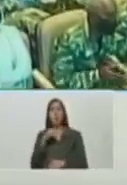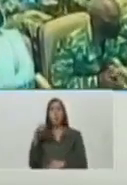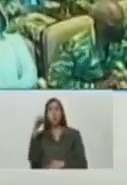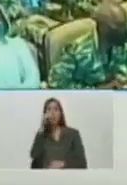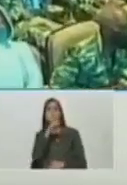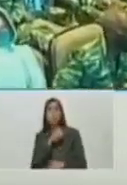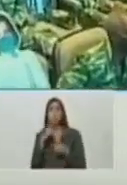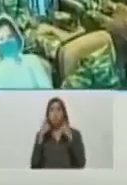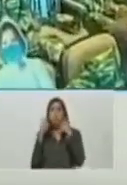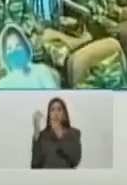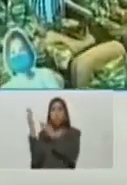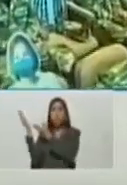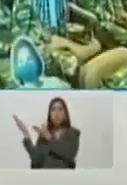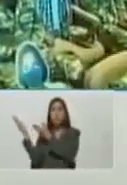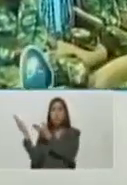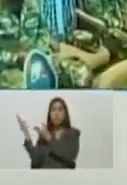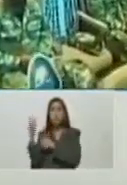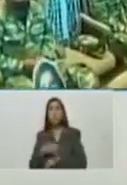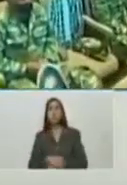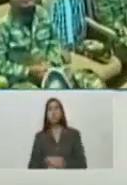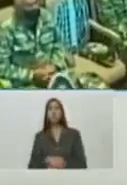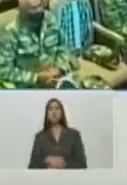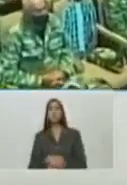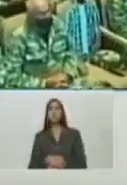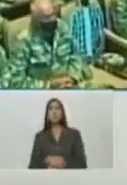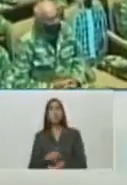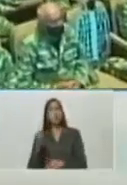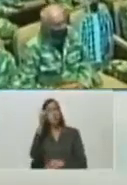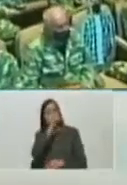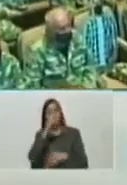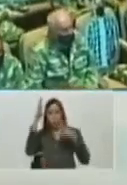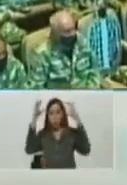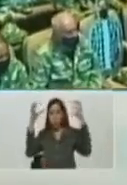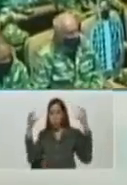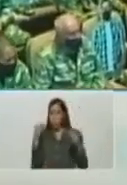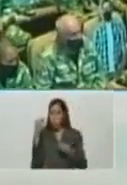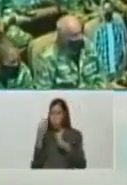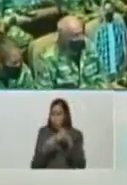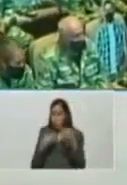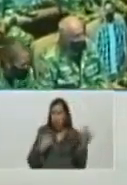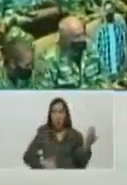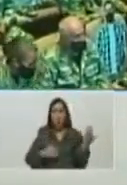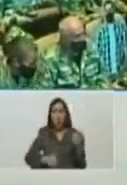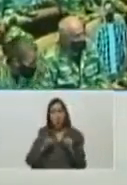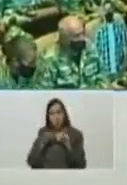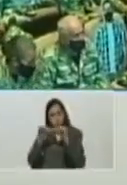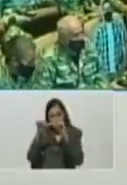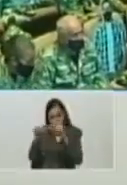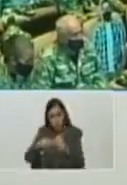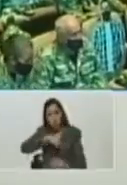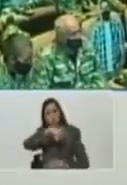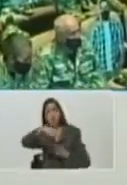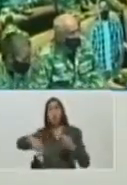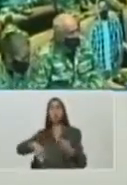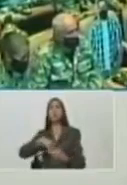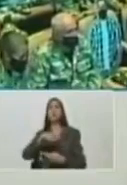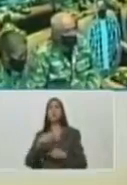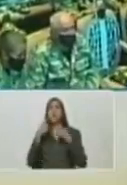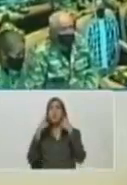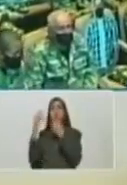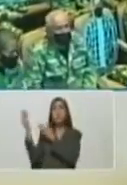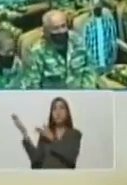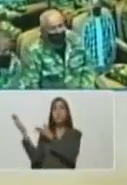El libro se llama Ali Primera, su dura y terca perseverancia revolucionaria. Yo